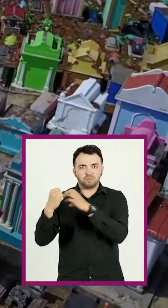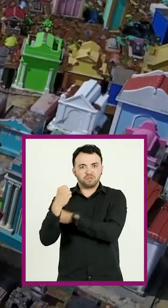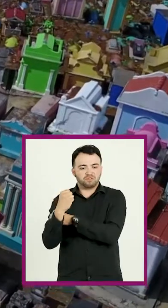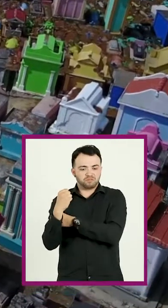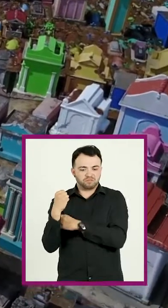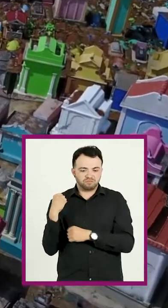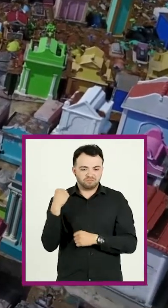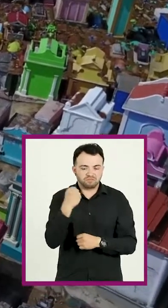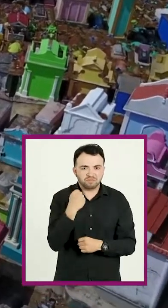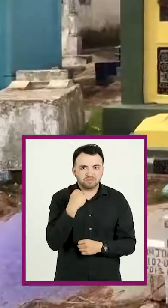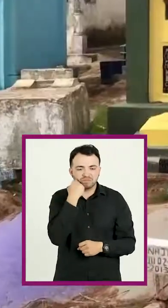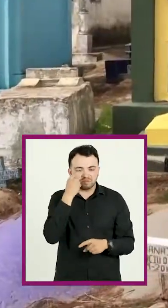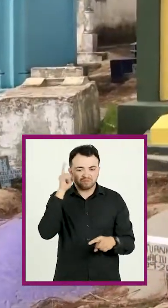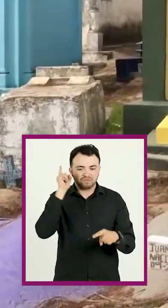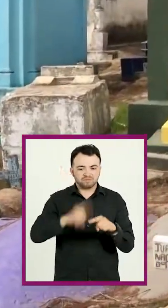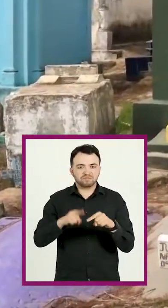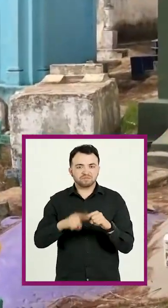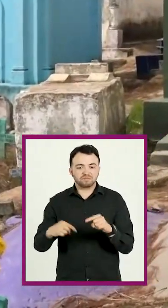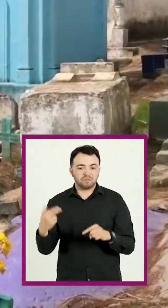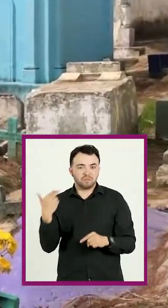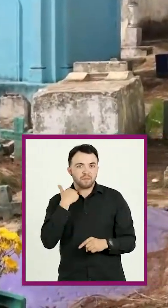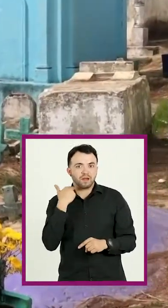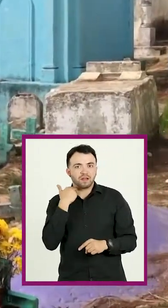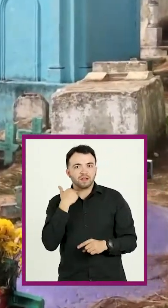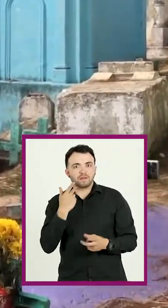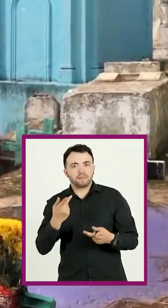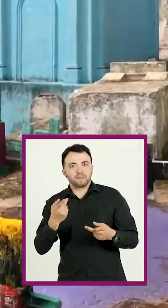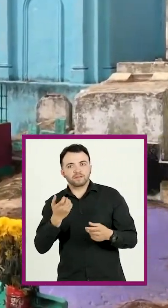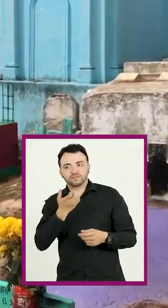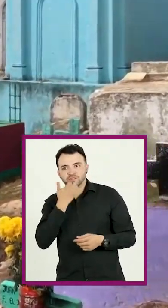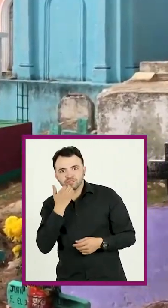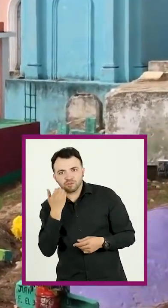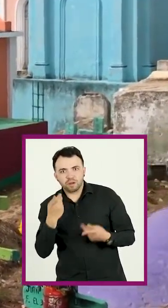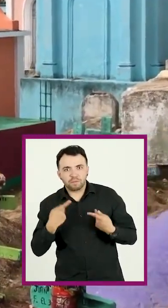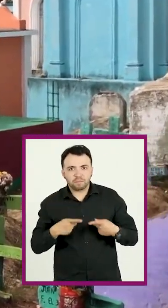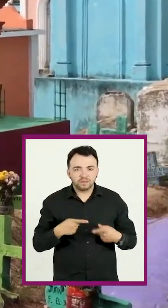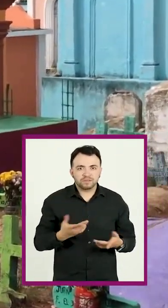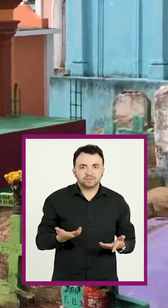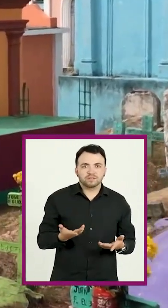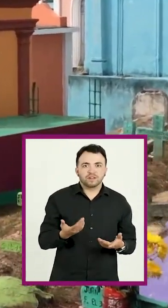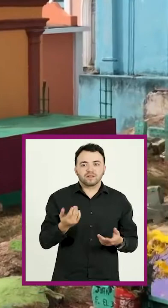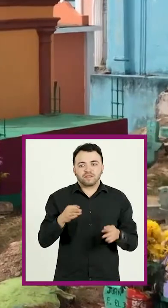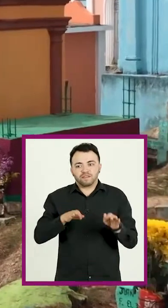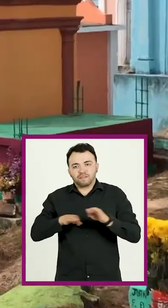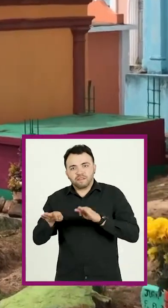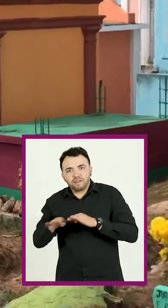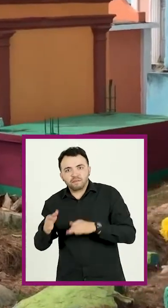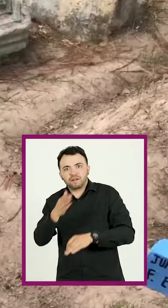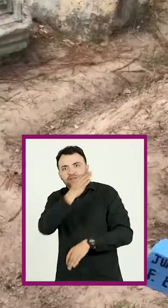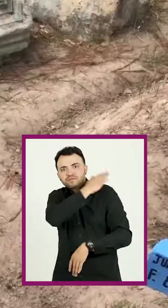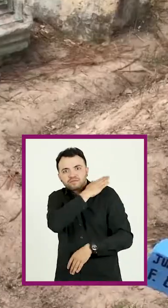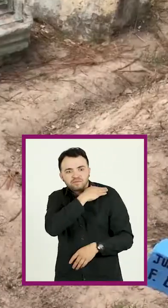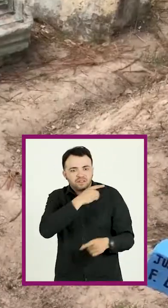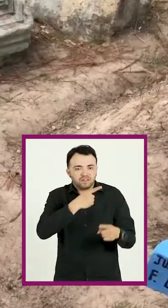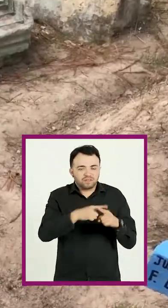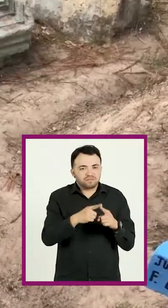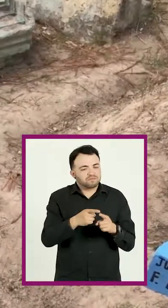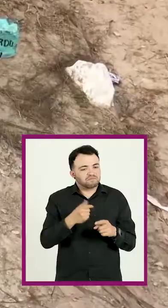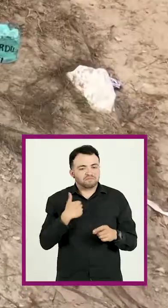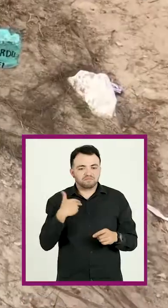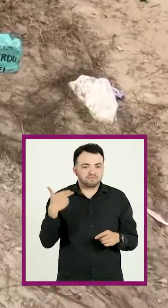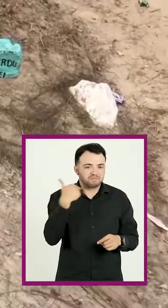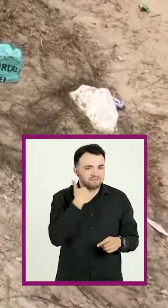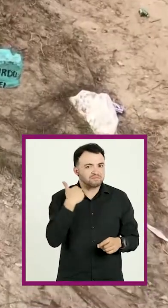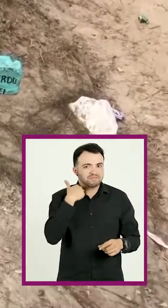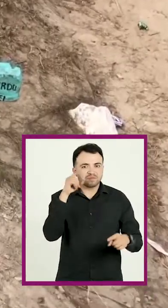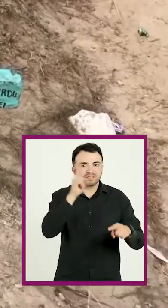maestros y estudiantes, con tal de mantener la desigualdad, la injusticia y la opresión. Miles de personas